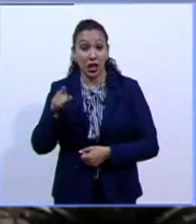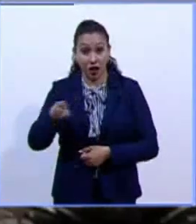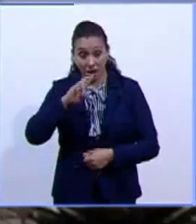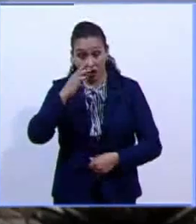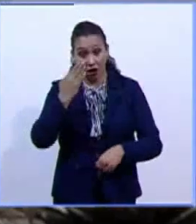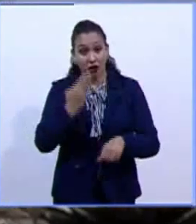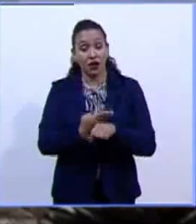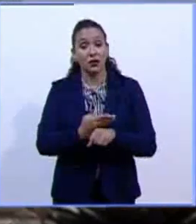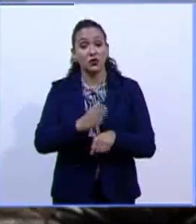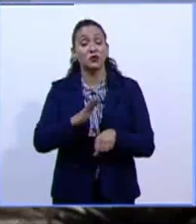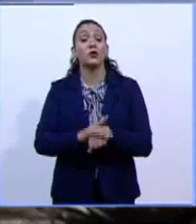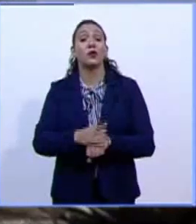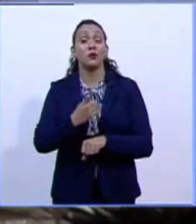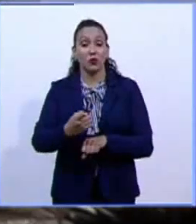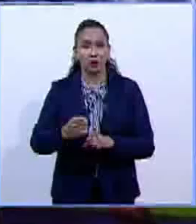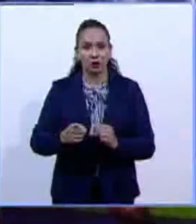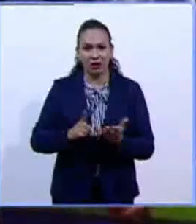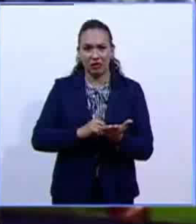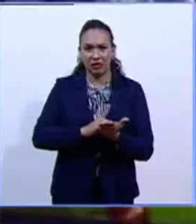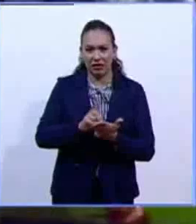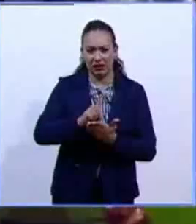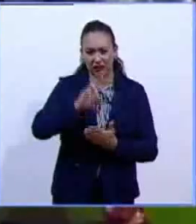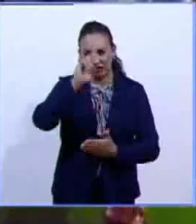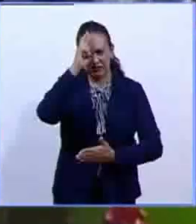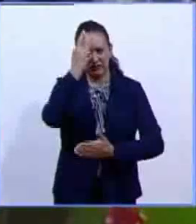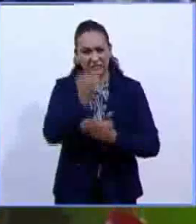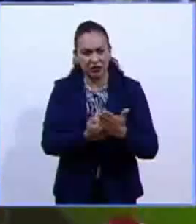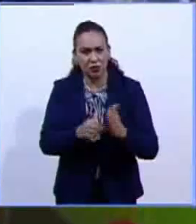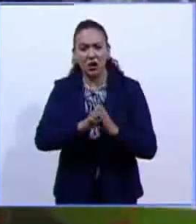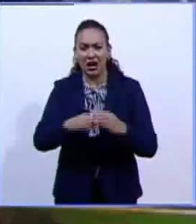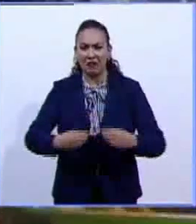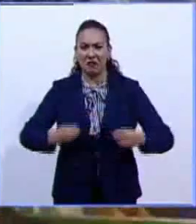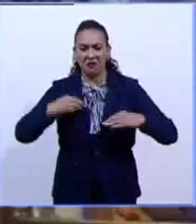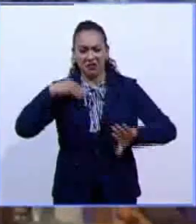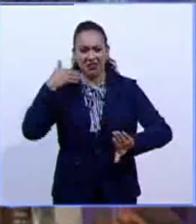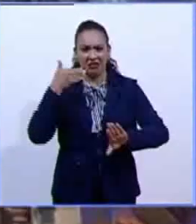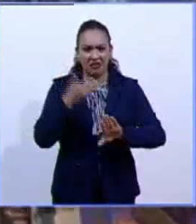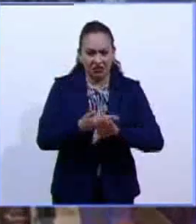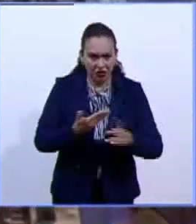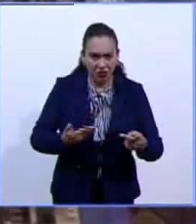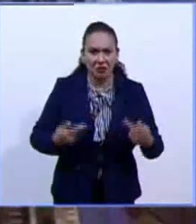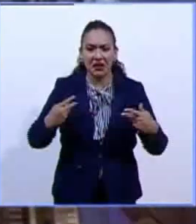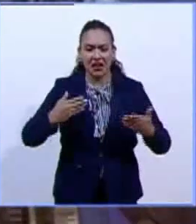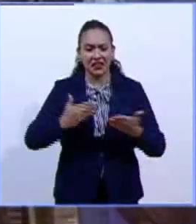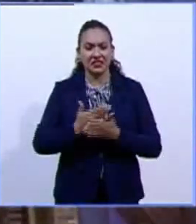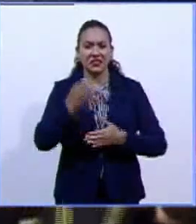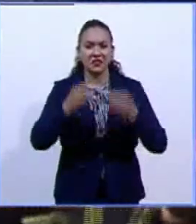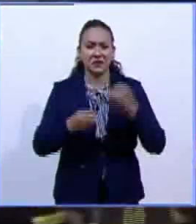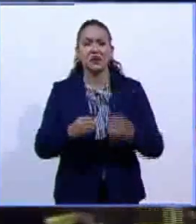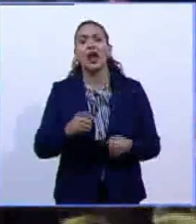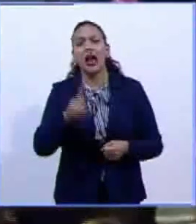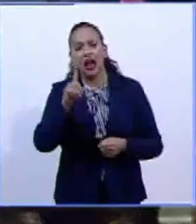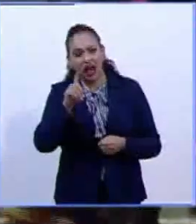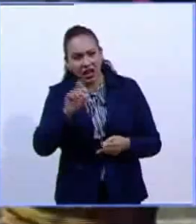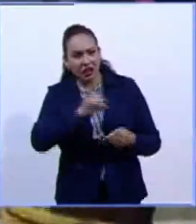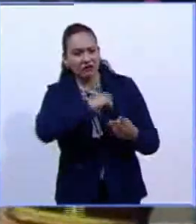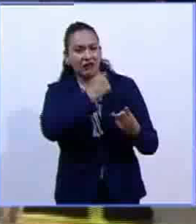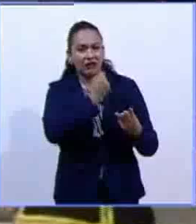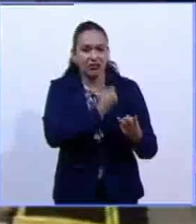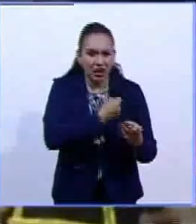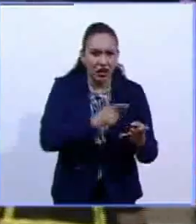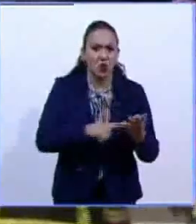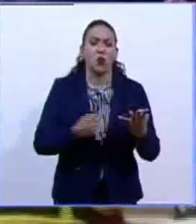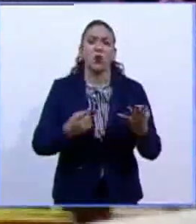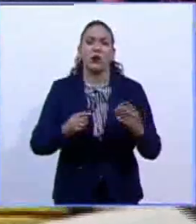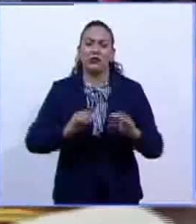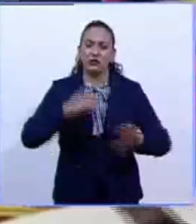por violaciones a los derechos a la vida, integridad personal, garantías judiciales a la salud, al agua, al saneamiento básico,